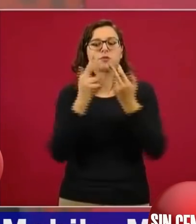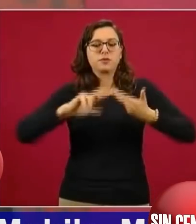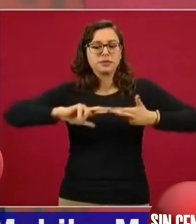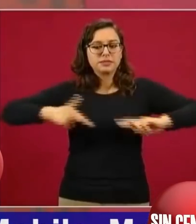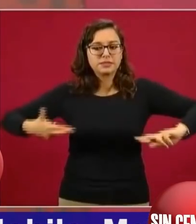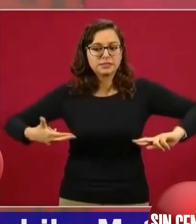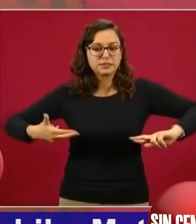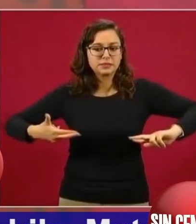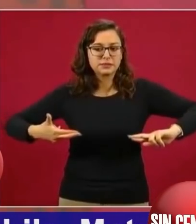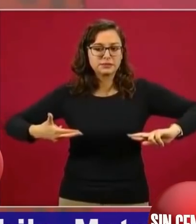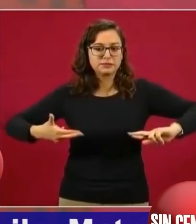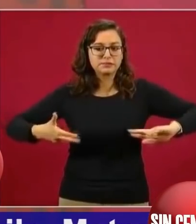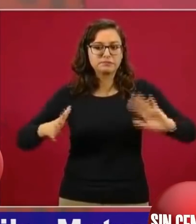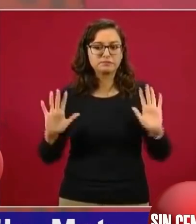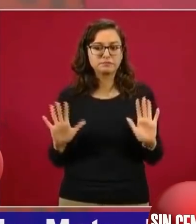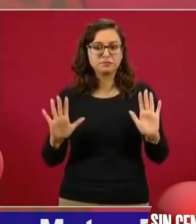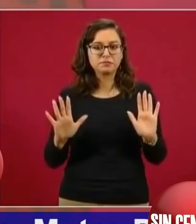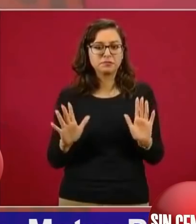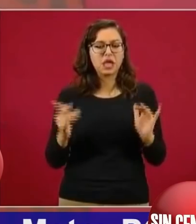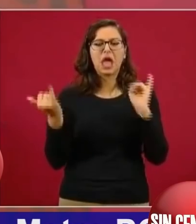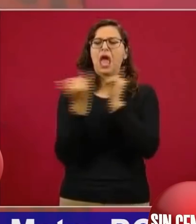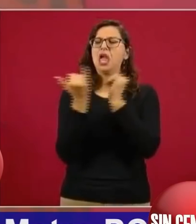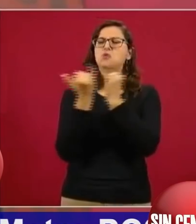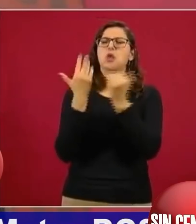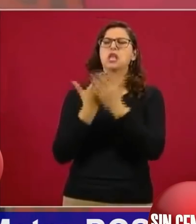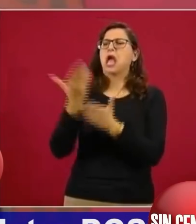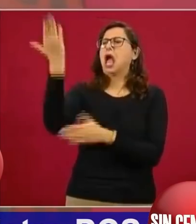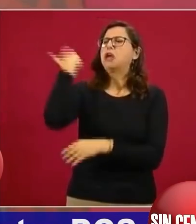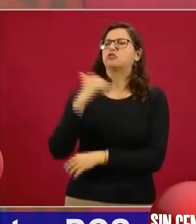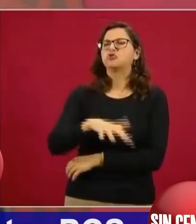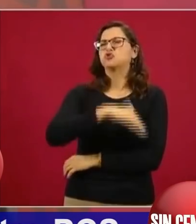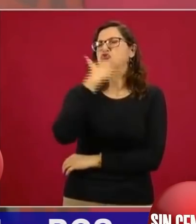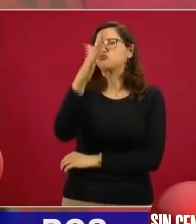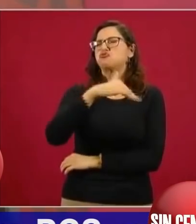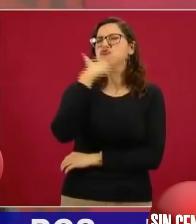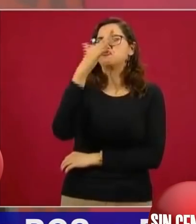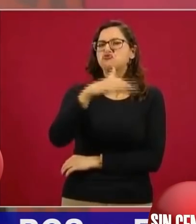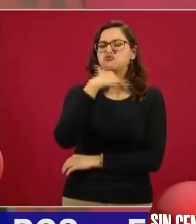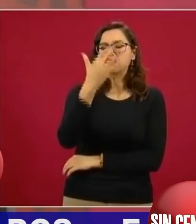que no nos vean como los corruptos del gobierno